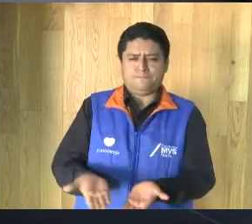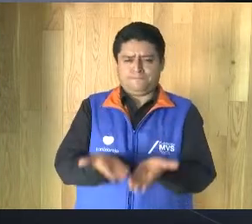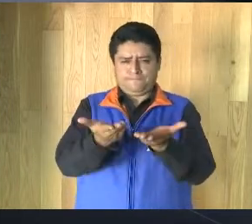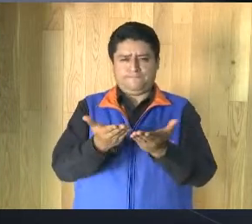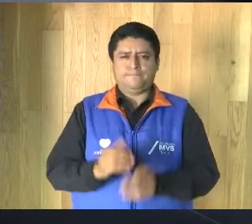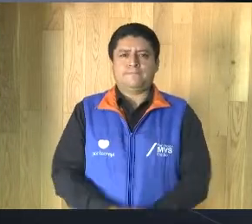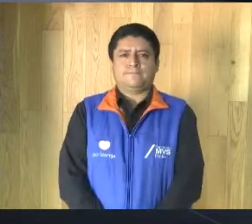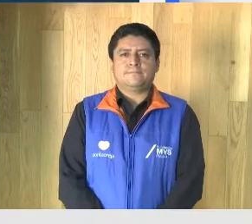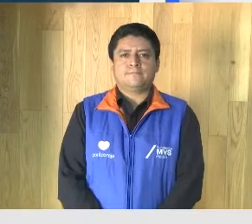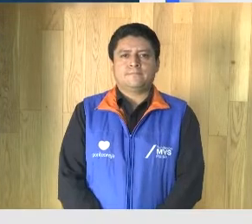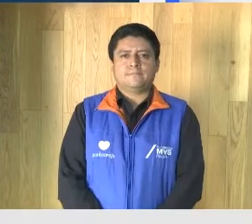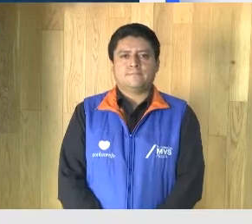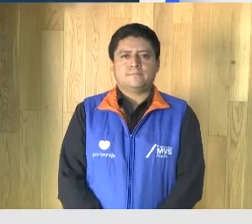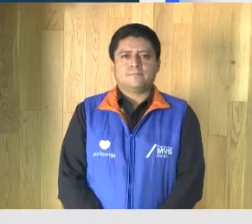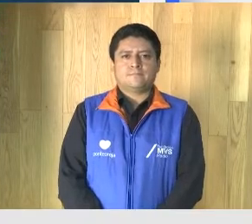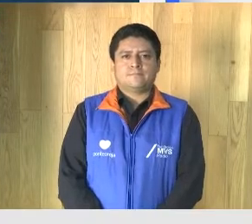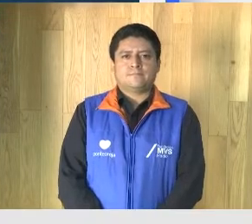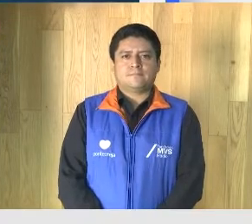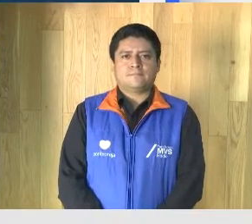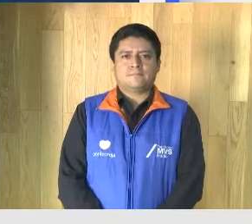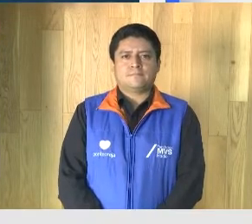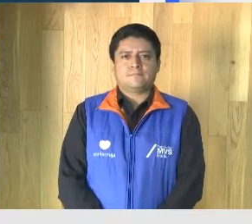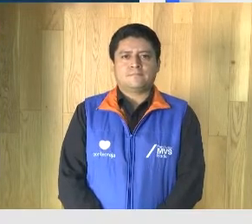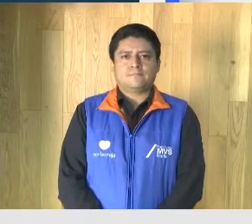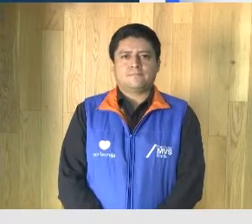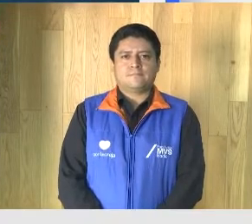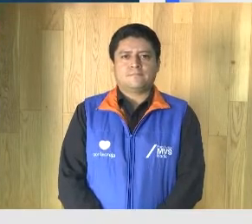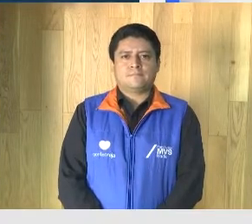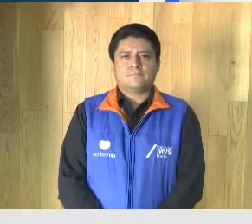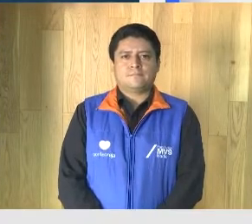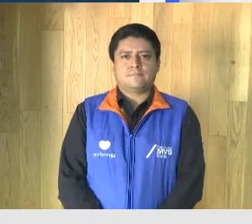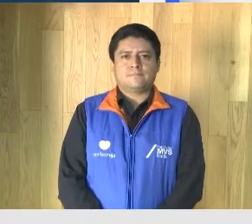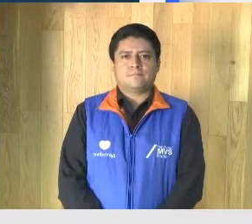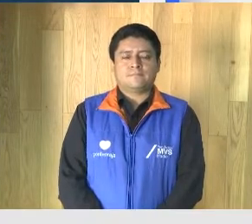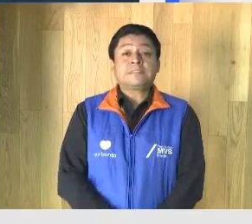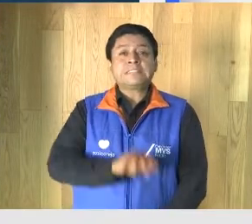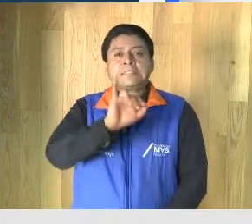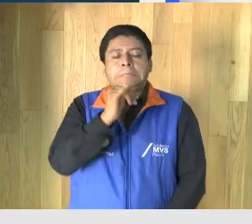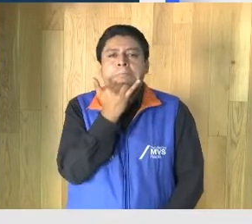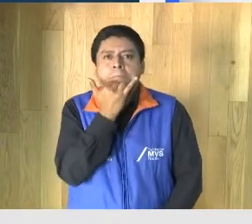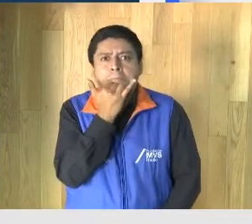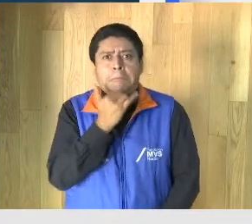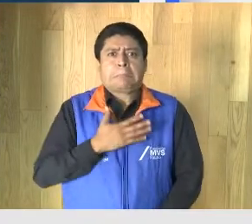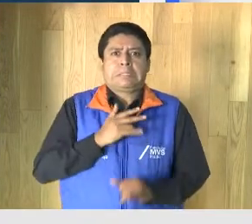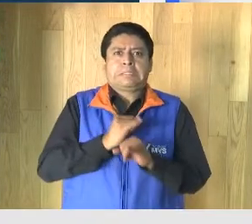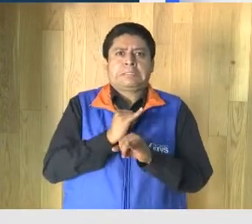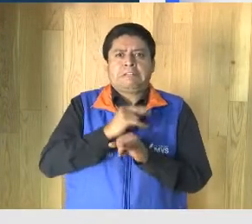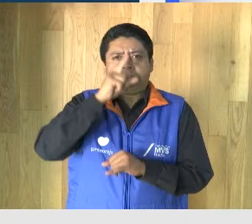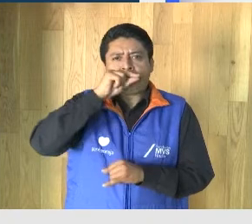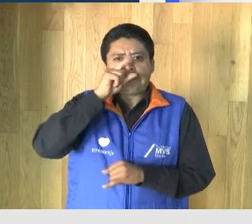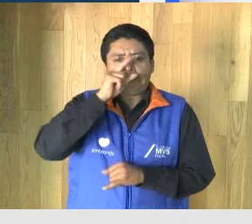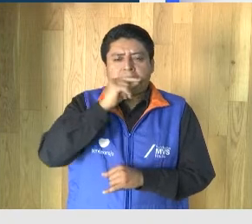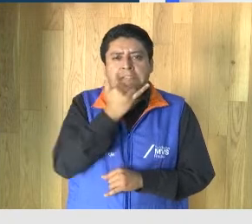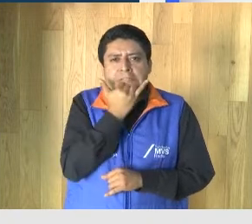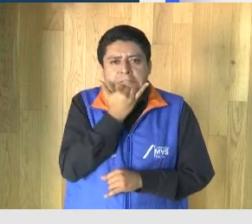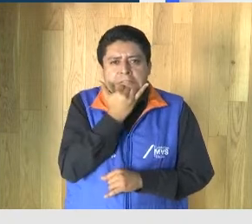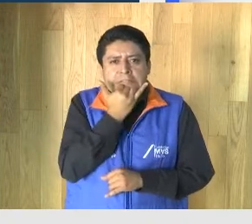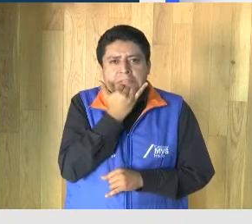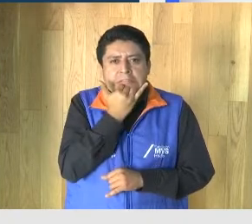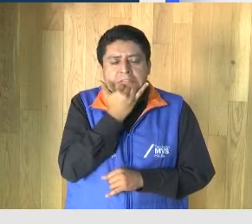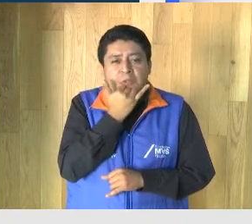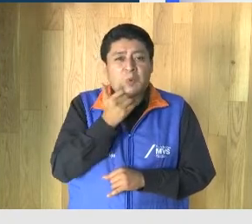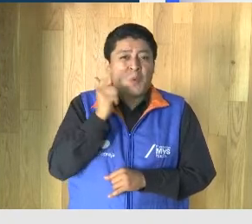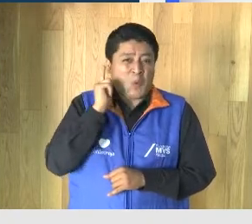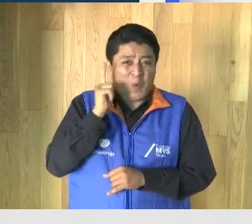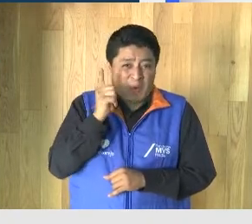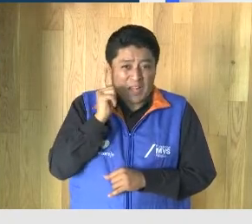Elena. Sí, lo siento, ha habido, no sé, ha habido un problema con internet. Ya me han dicho que no habéis perdido mucho